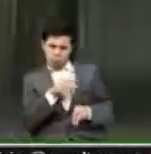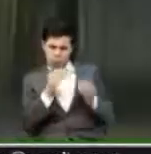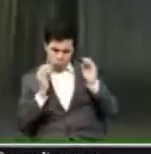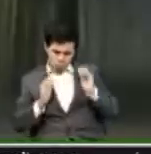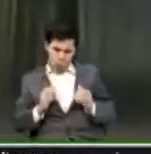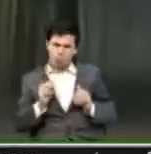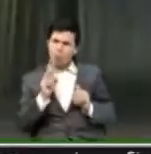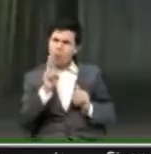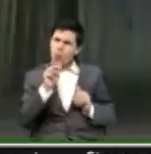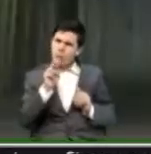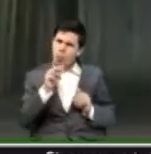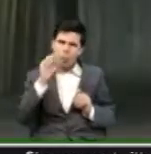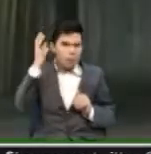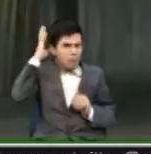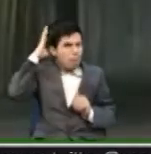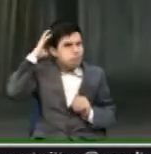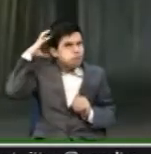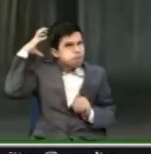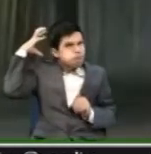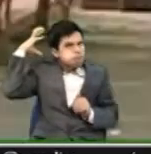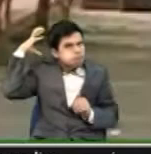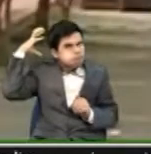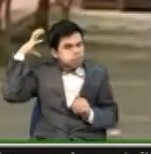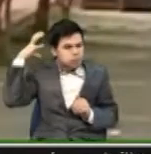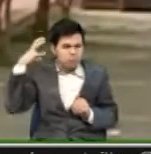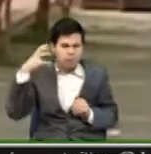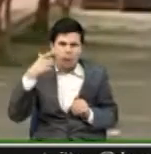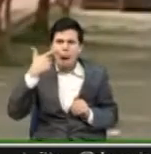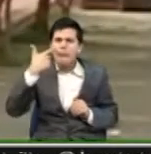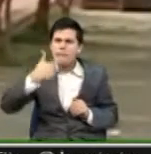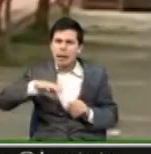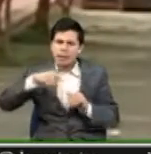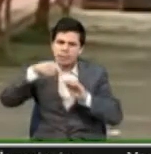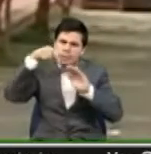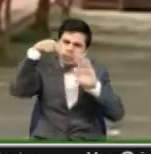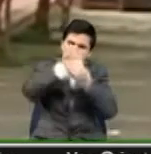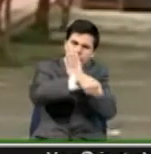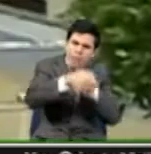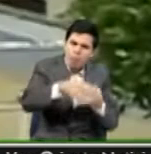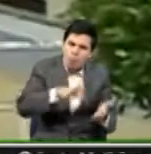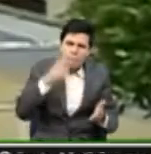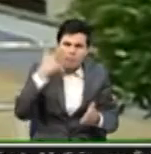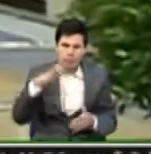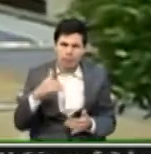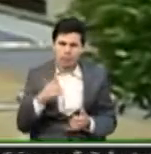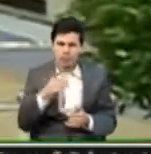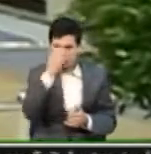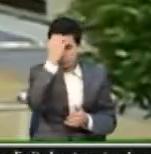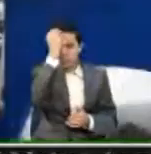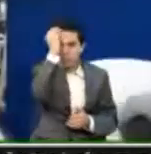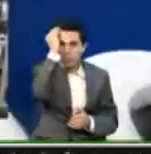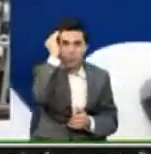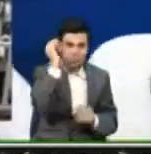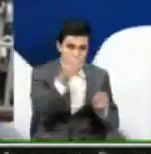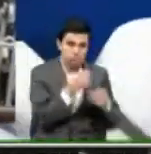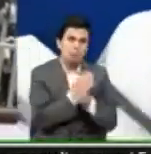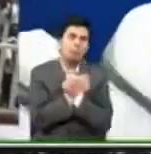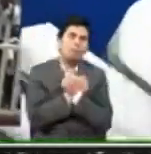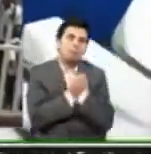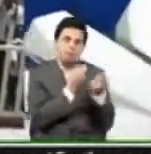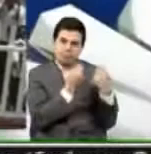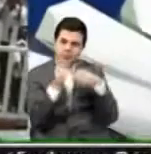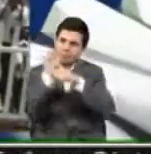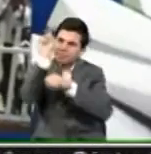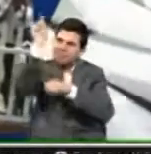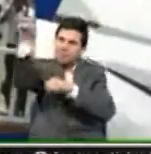una contusión en la cabeza, por lo que temen que haya sido asesinado. El cuerpo fue llevado a la morgue de medicina legal en Aguachica,